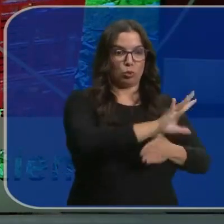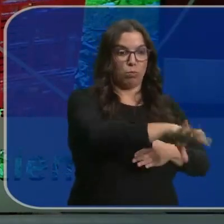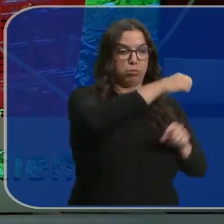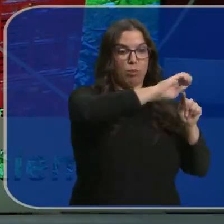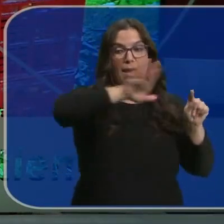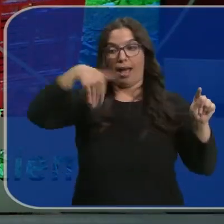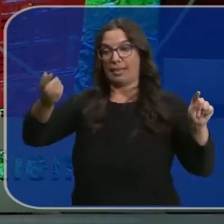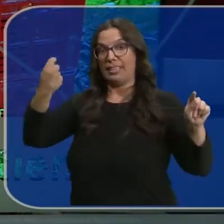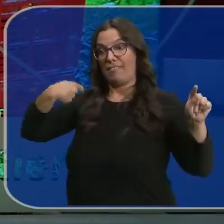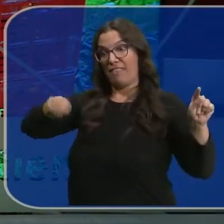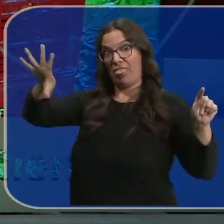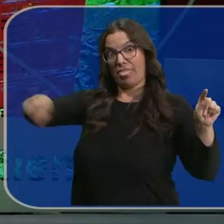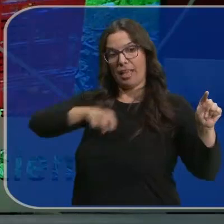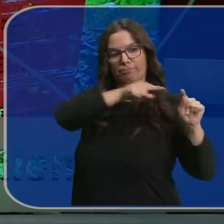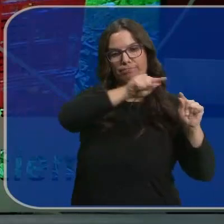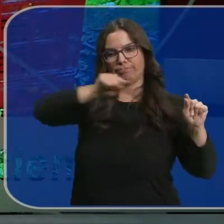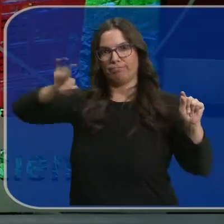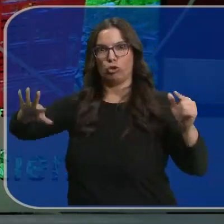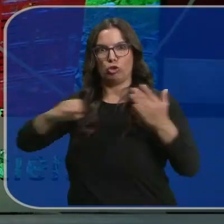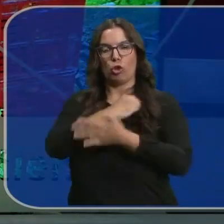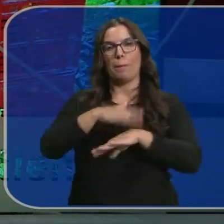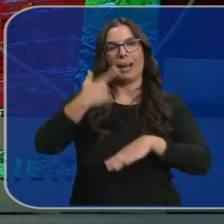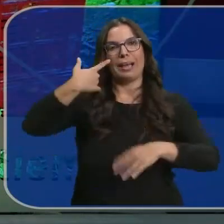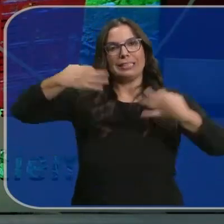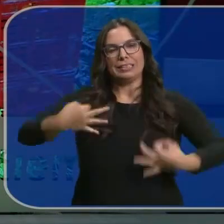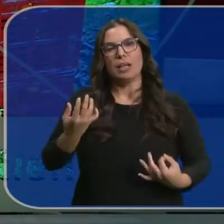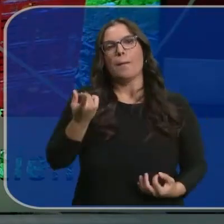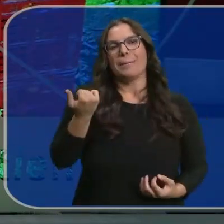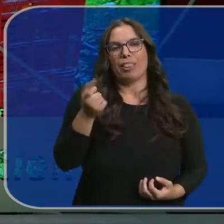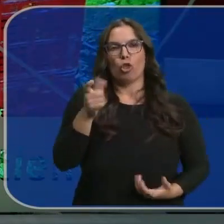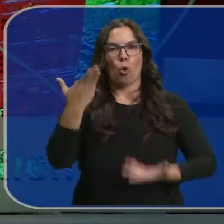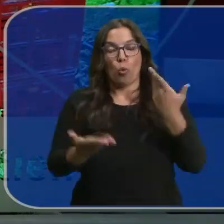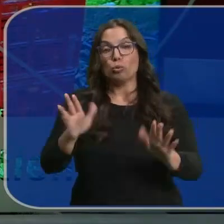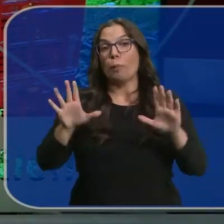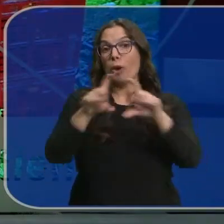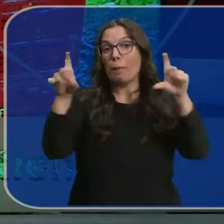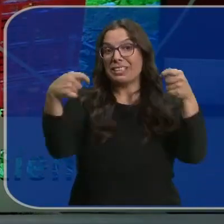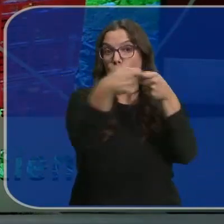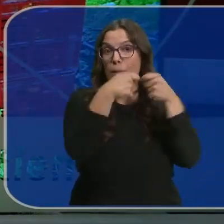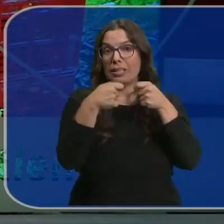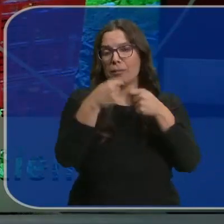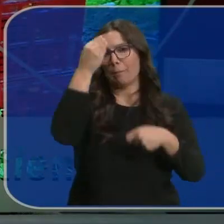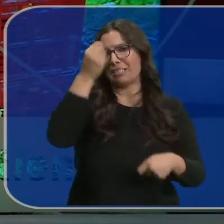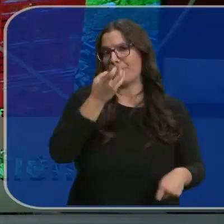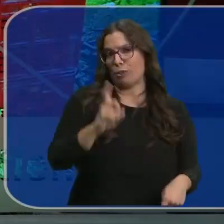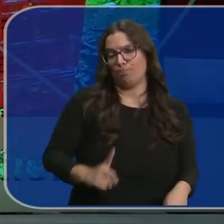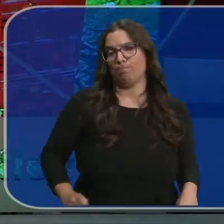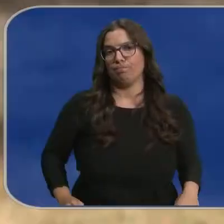llega al consumidor. El objetivo de esto es garantizar precios justos, pero las cooperativas no lo ven del todo bien.